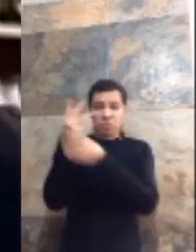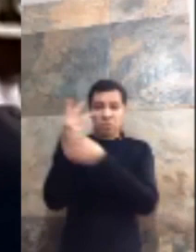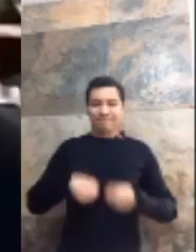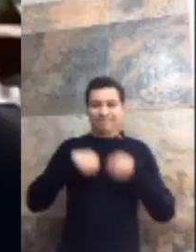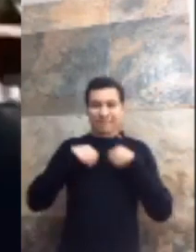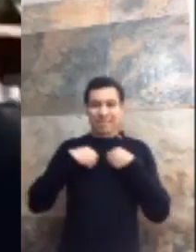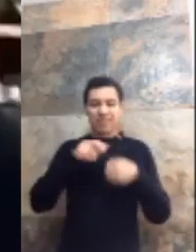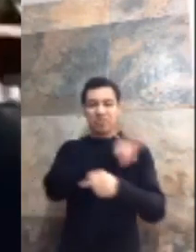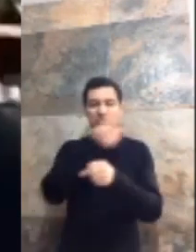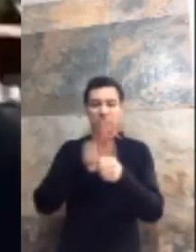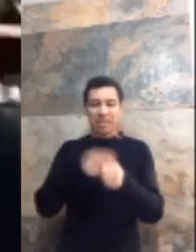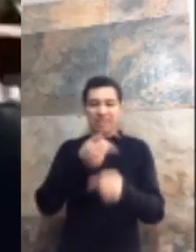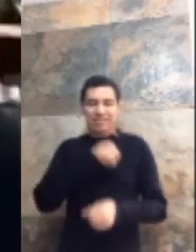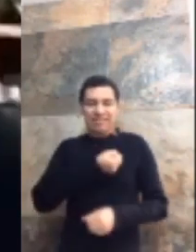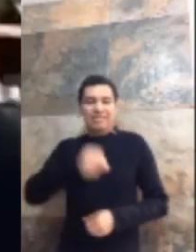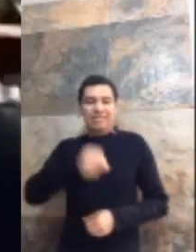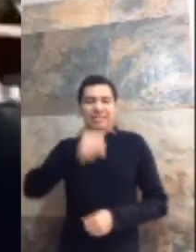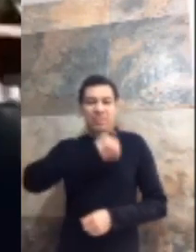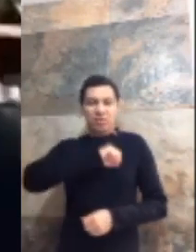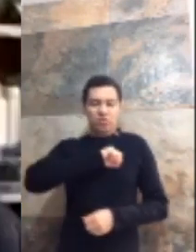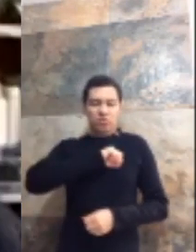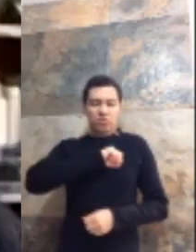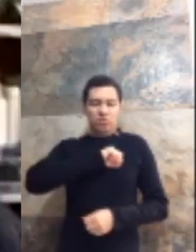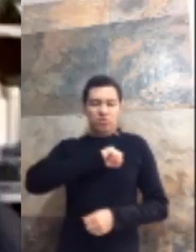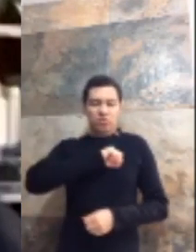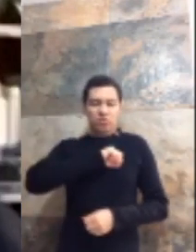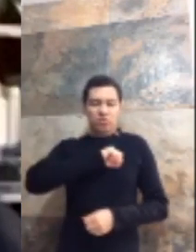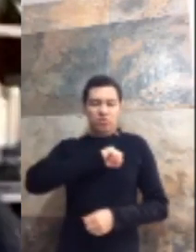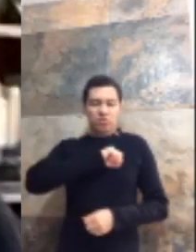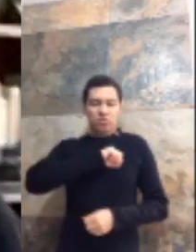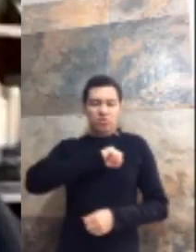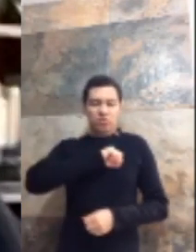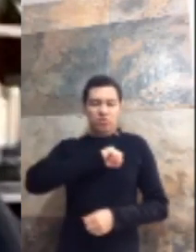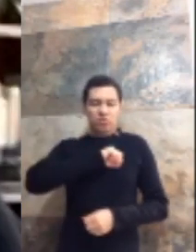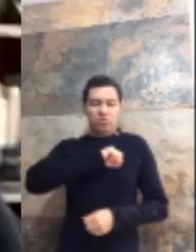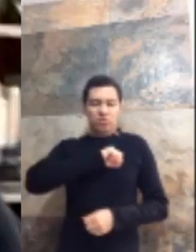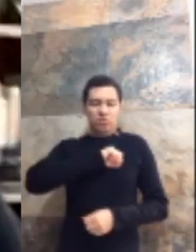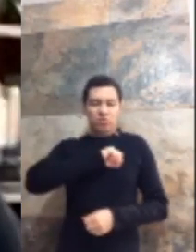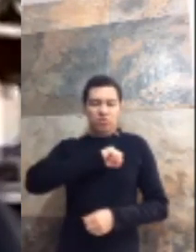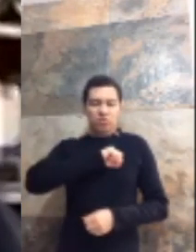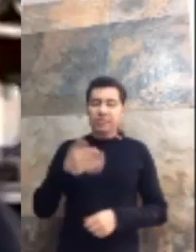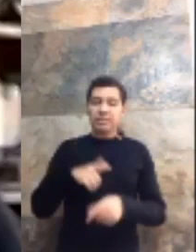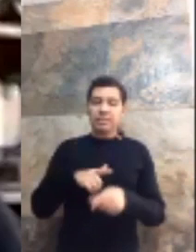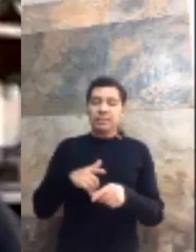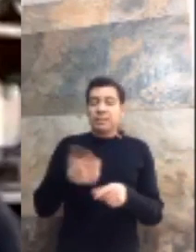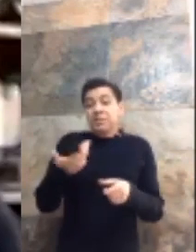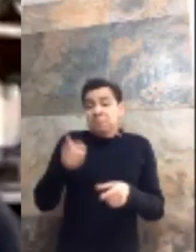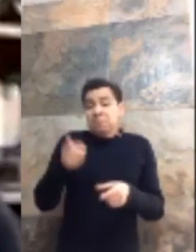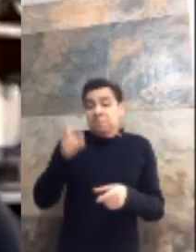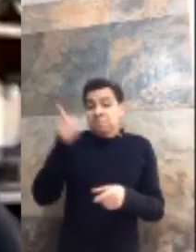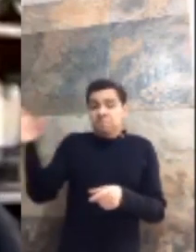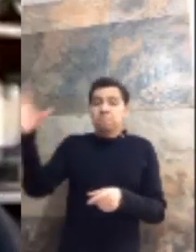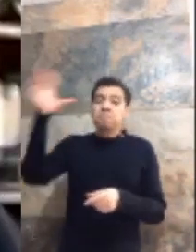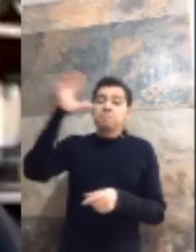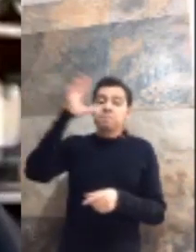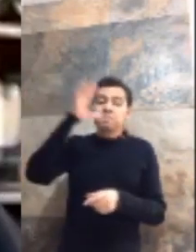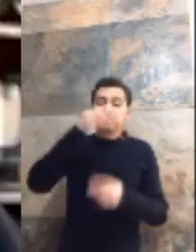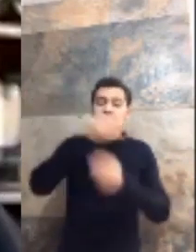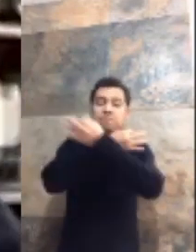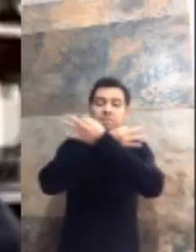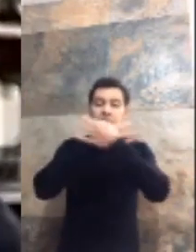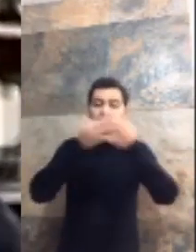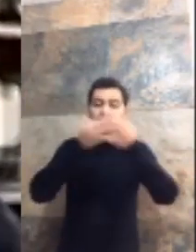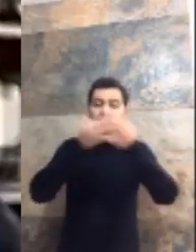que eso es correcto. Sin embargo, parte del mensaje que nos estás dejando es que